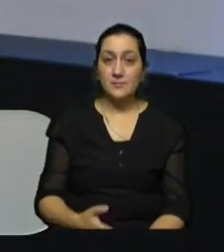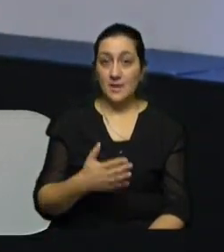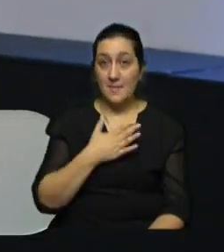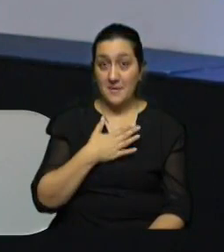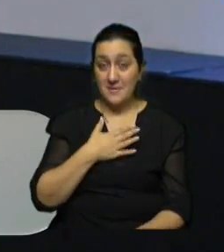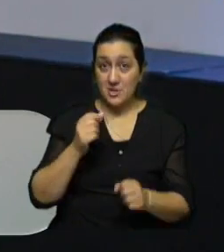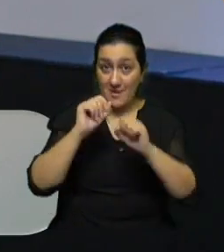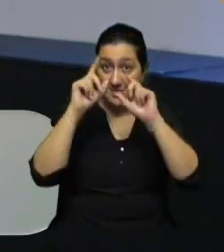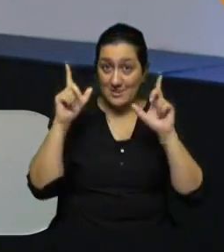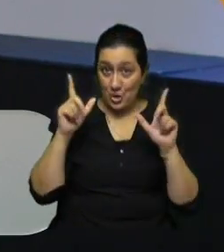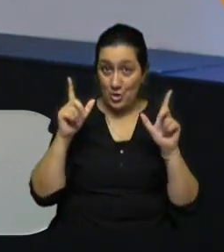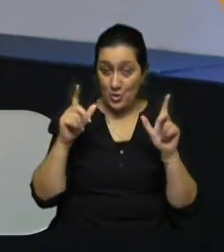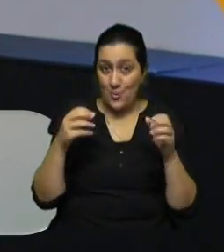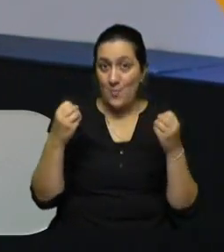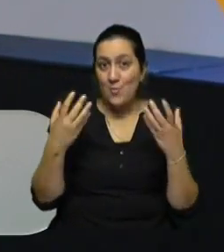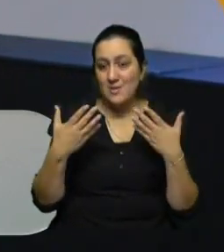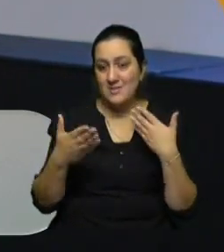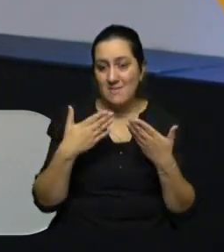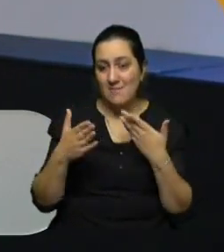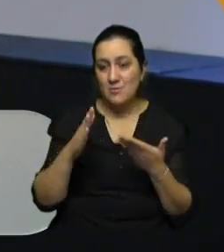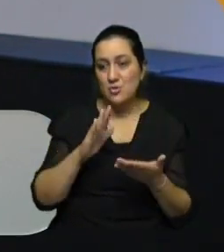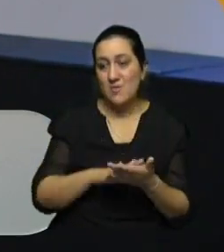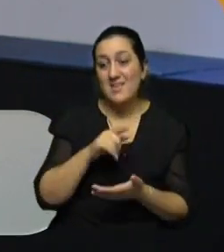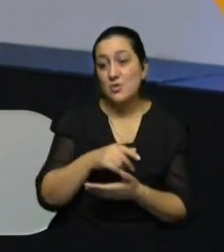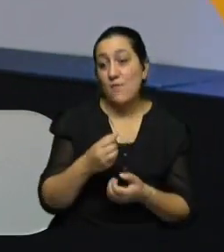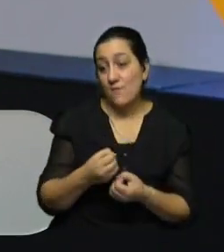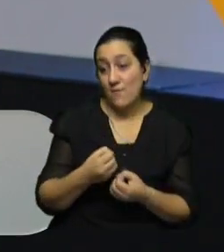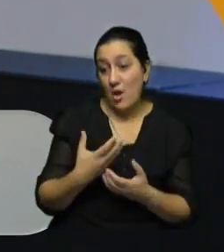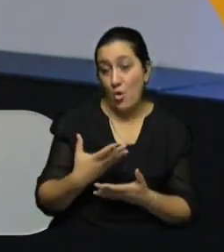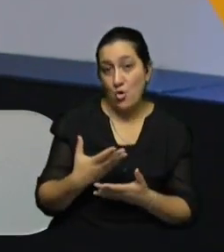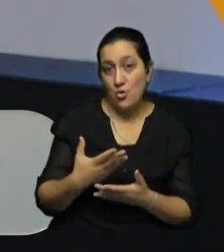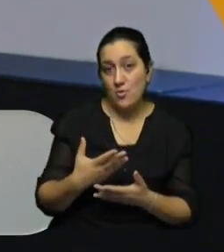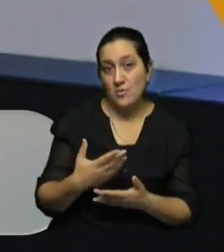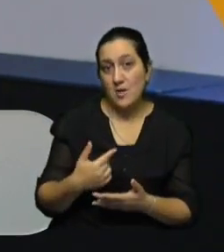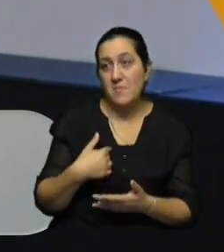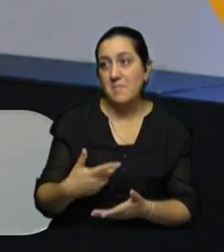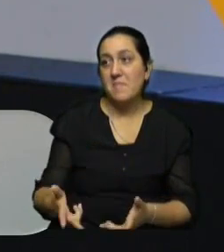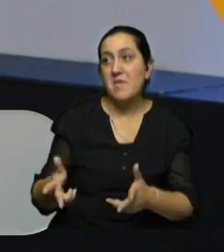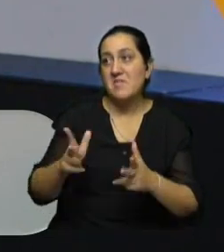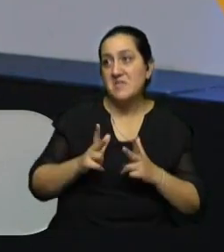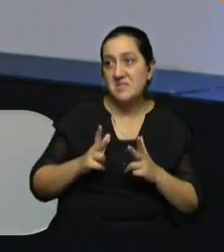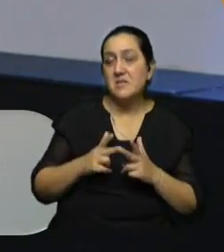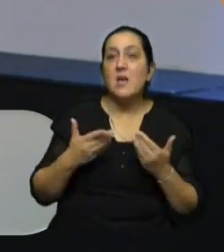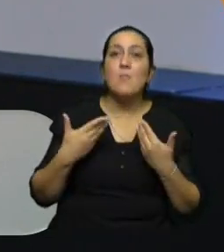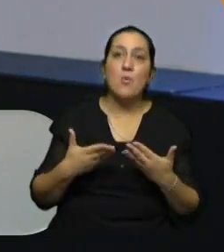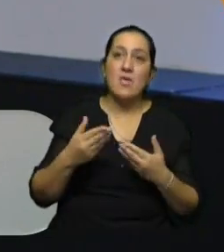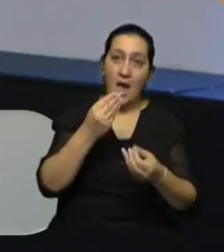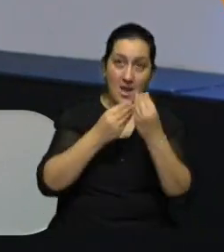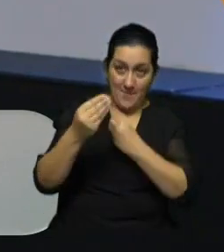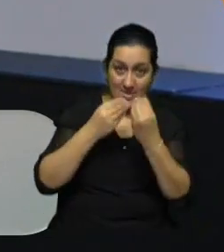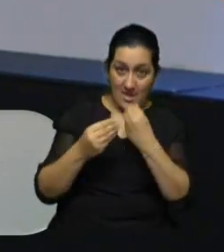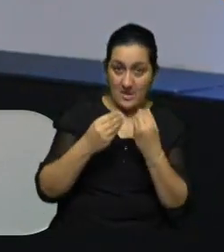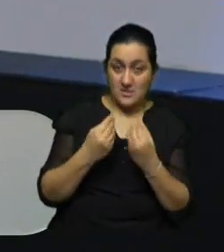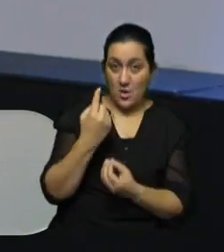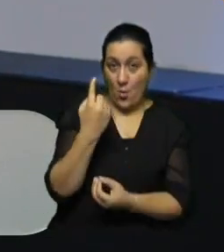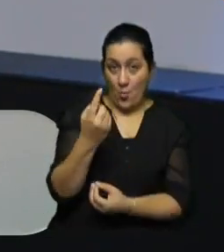llama la atención, porque si hablamos de esos valores, por ejemplo, por más que me digan que puede alimentarse una persona sola